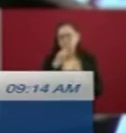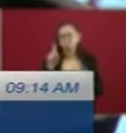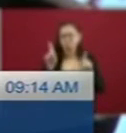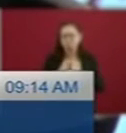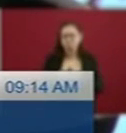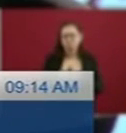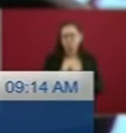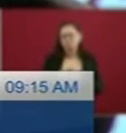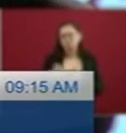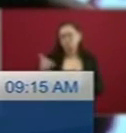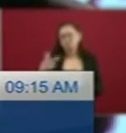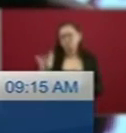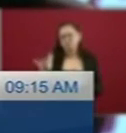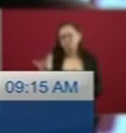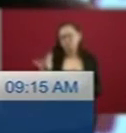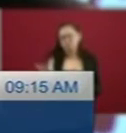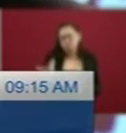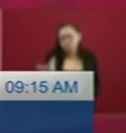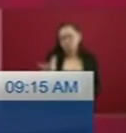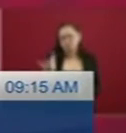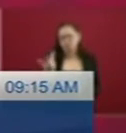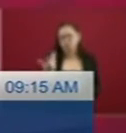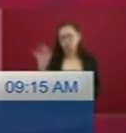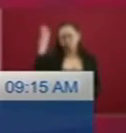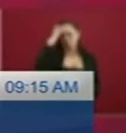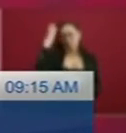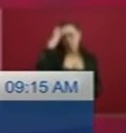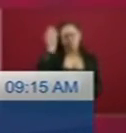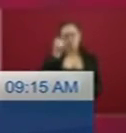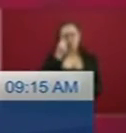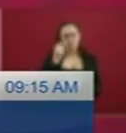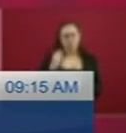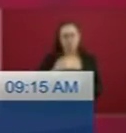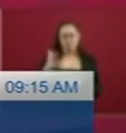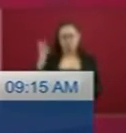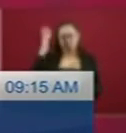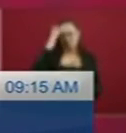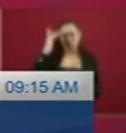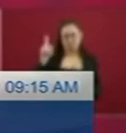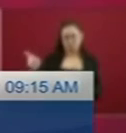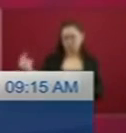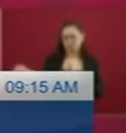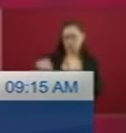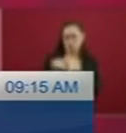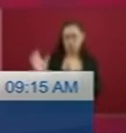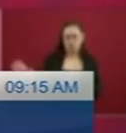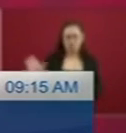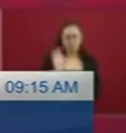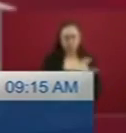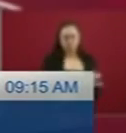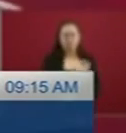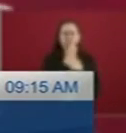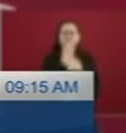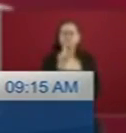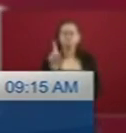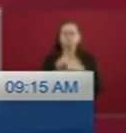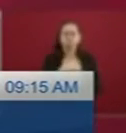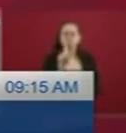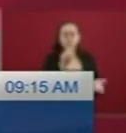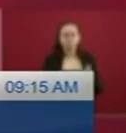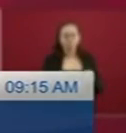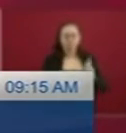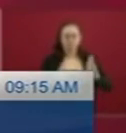presidente Andrés Manuel López Obrador se puso muy bíblico en su cuenta de Twitter. El viernes retomó el sermón de la montaña con aquello